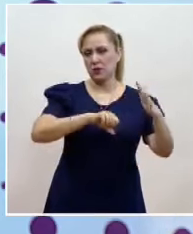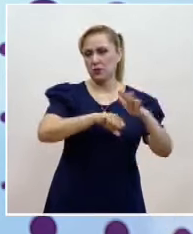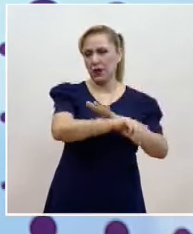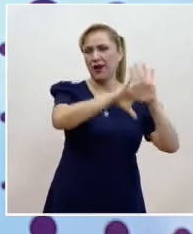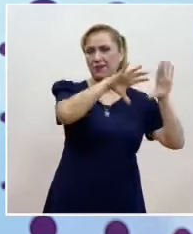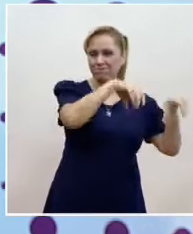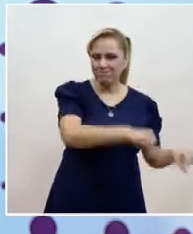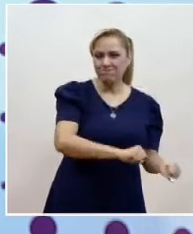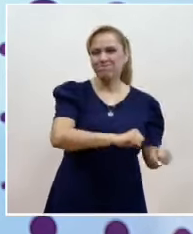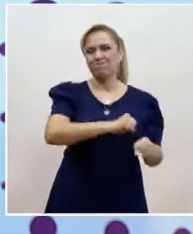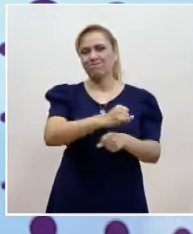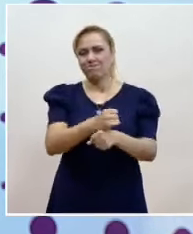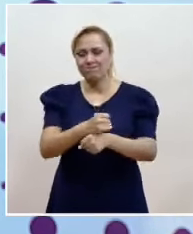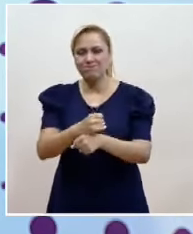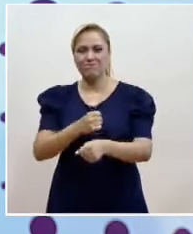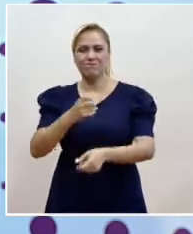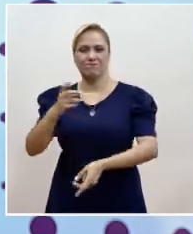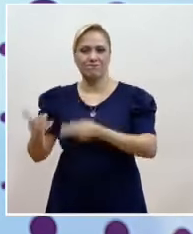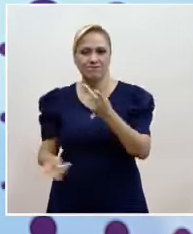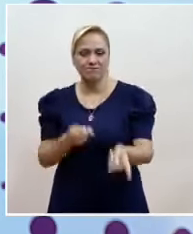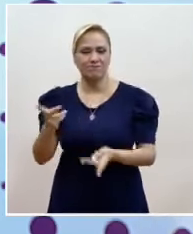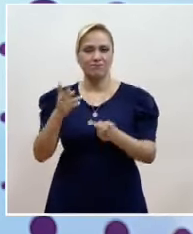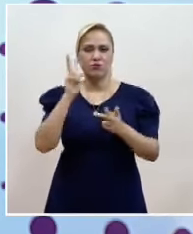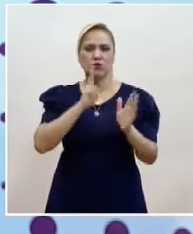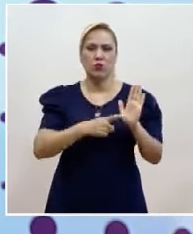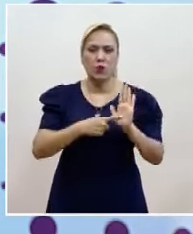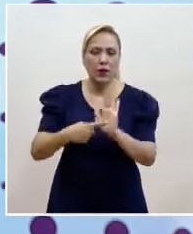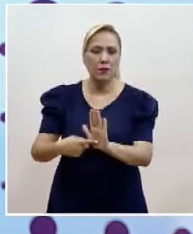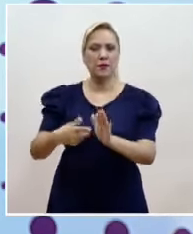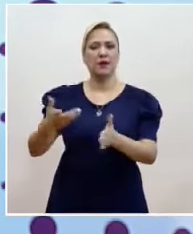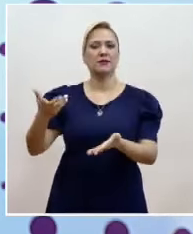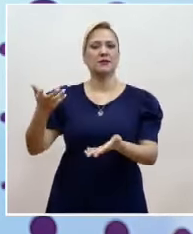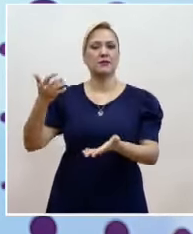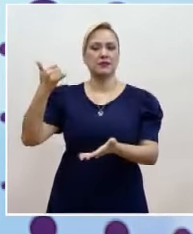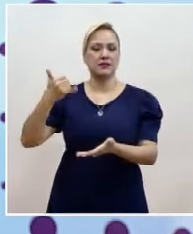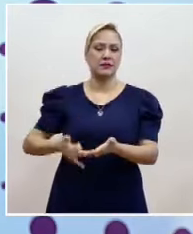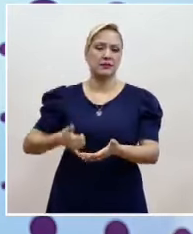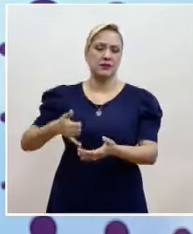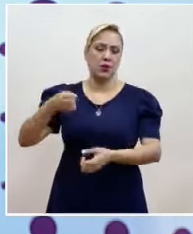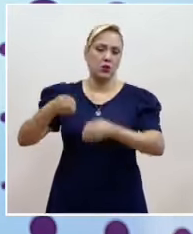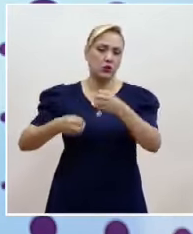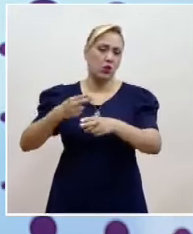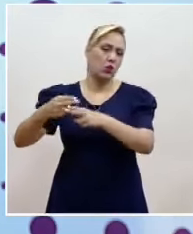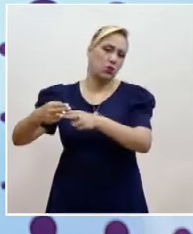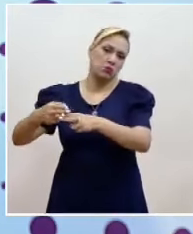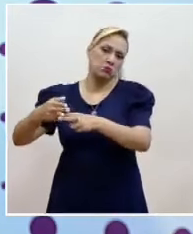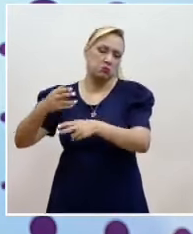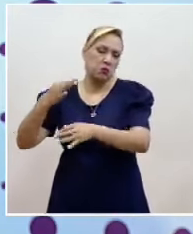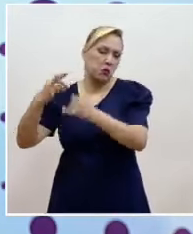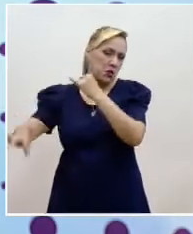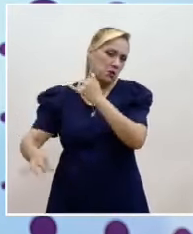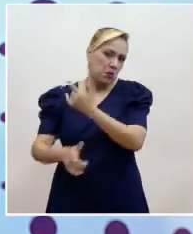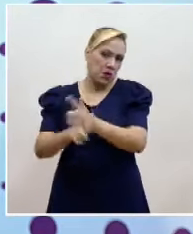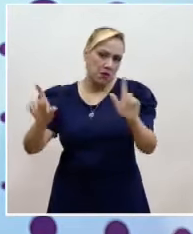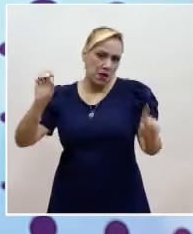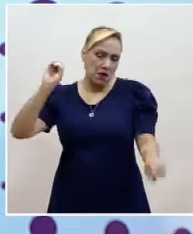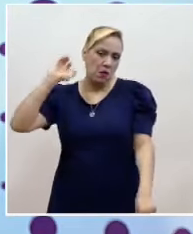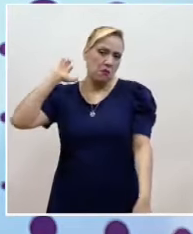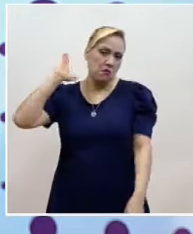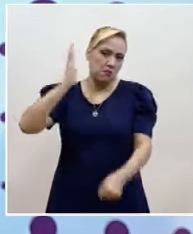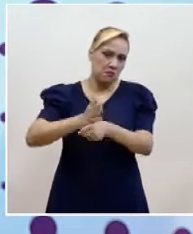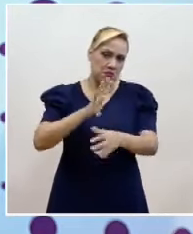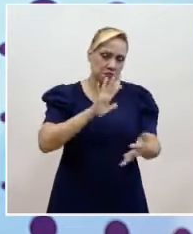implementar para notificaciones un WhatsApp, ¿no? Lo que me contaba este juez en la región de Talca, cerca de Santiago de